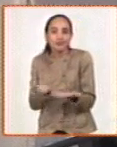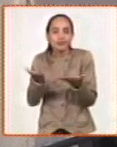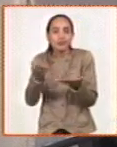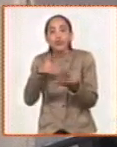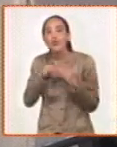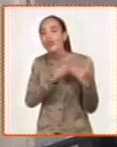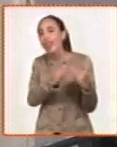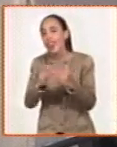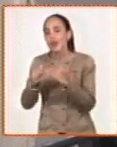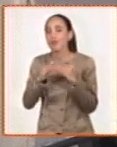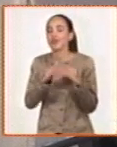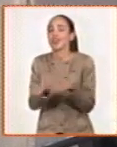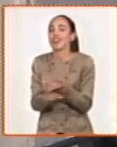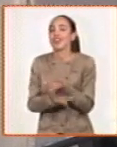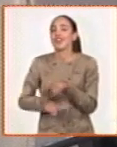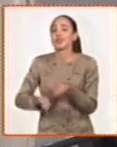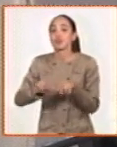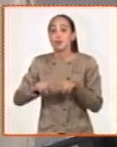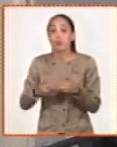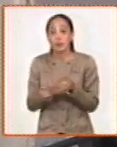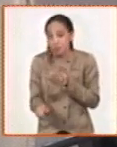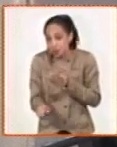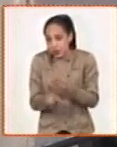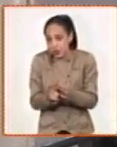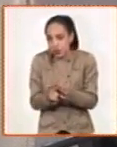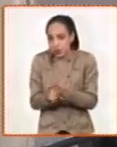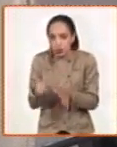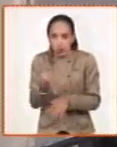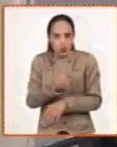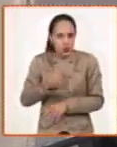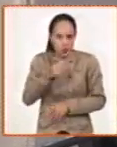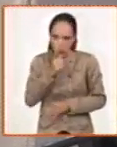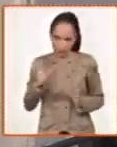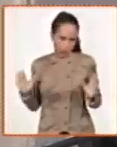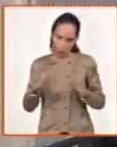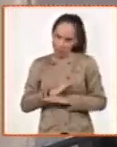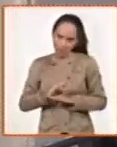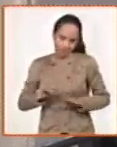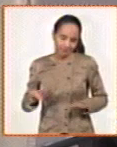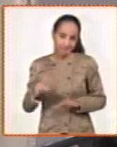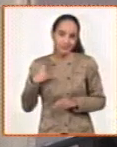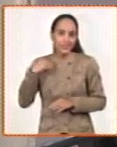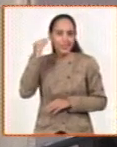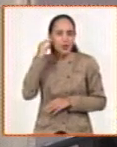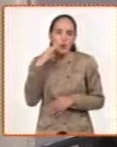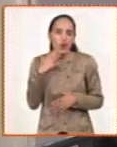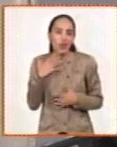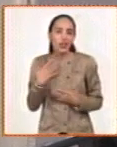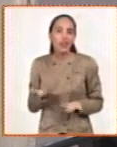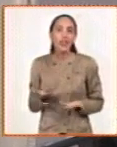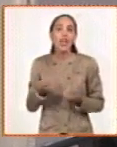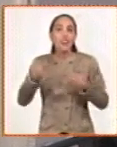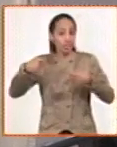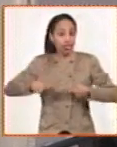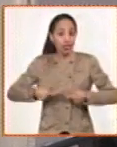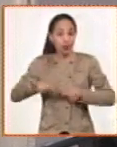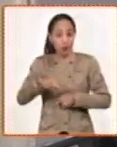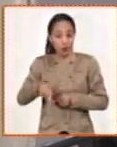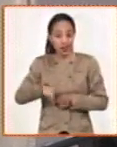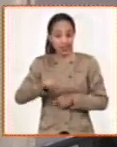comunidad. Por eso desde el inicio no dudamos ni un instante en que teníamos que en esta